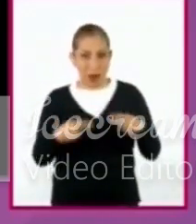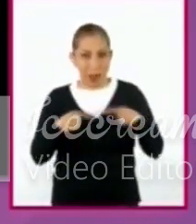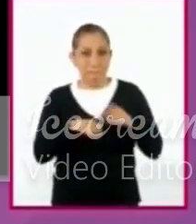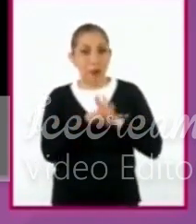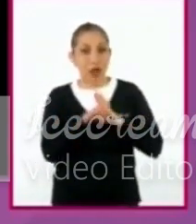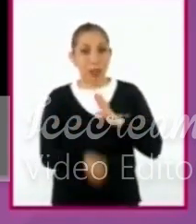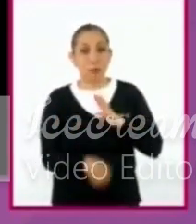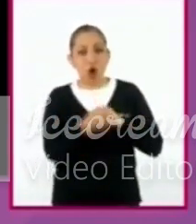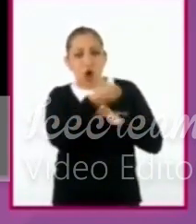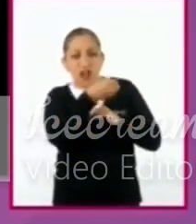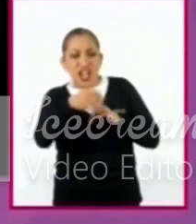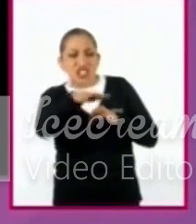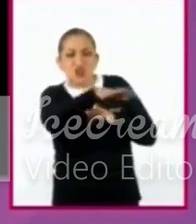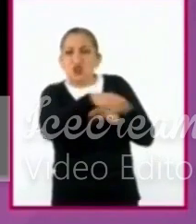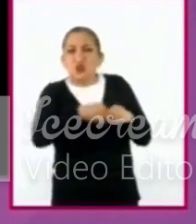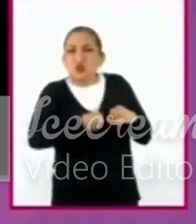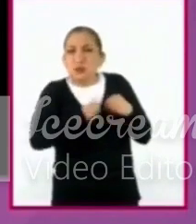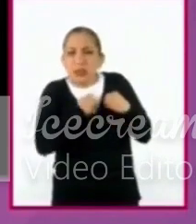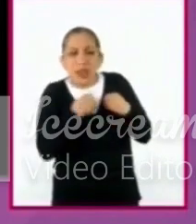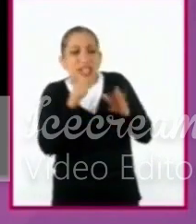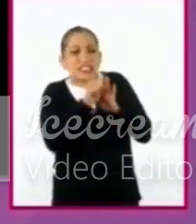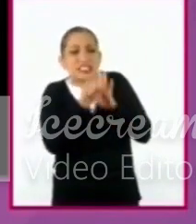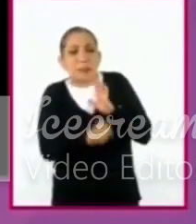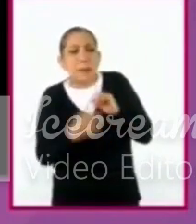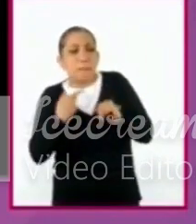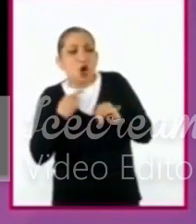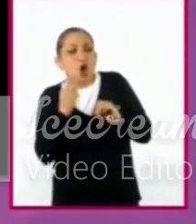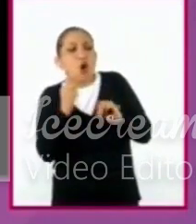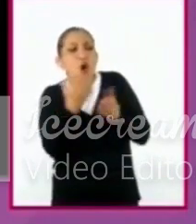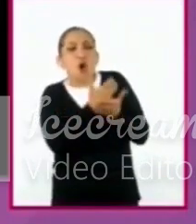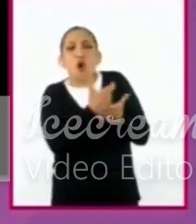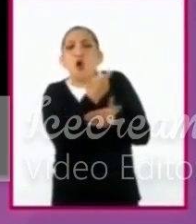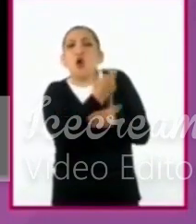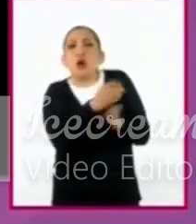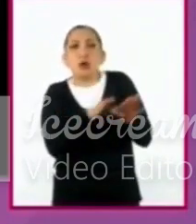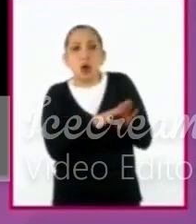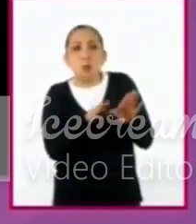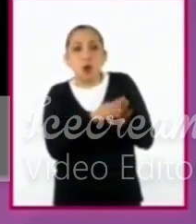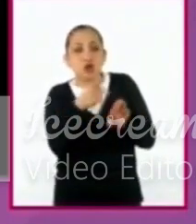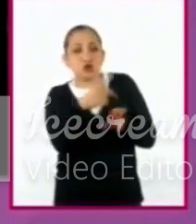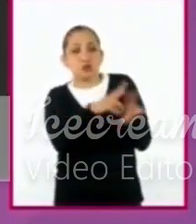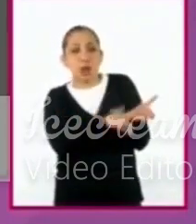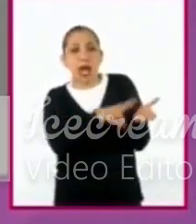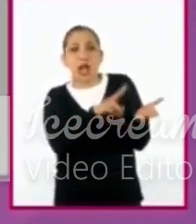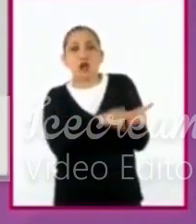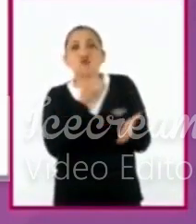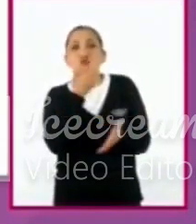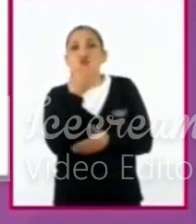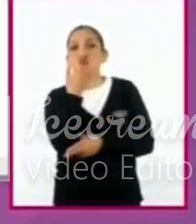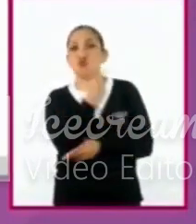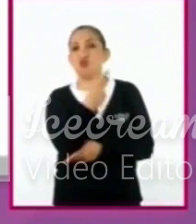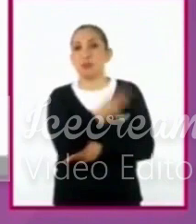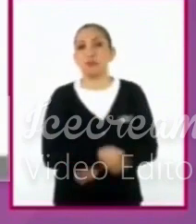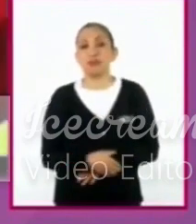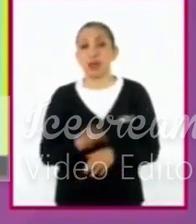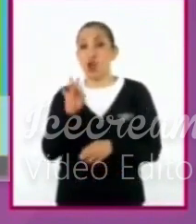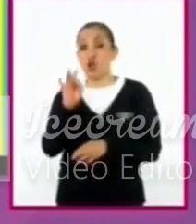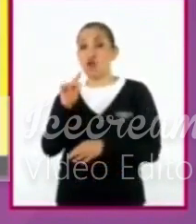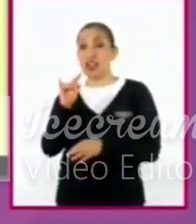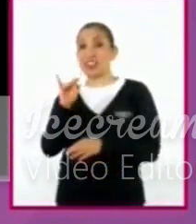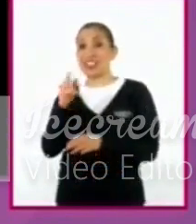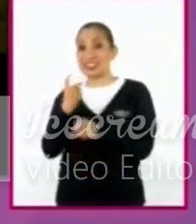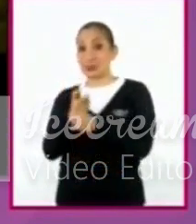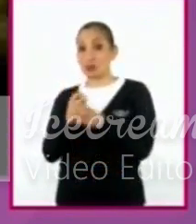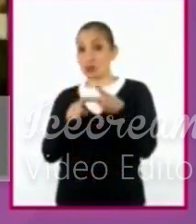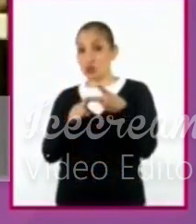cómo estaba organizada la sociedad, su sistema político y económico y cuáles eran sus valores y costumbres. Fuentes secundarias.